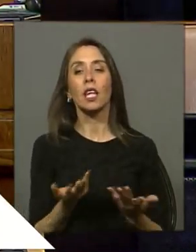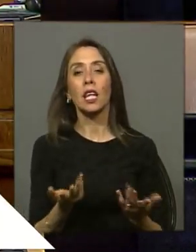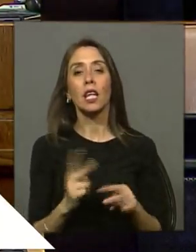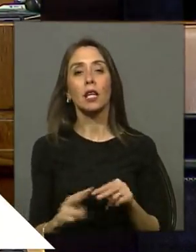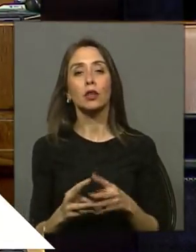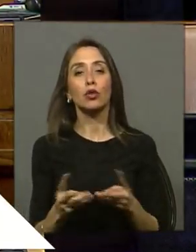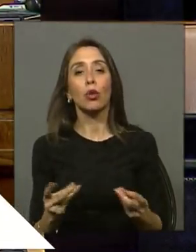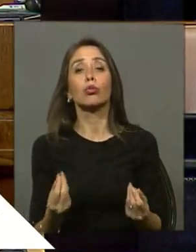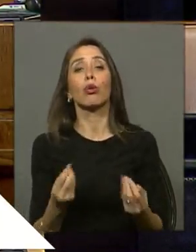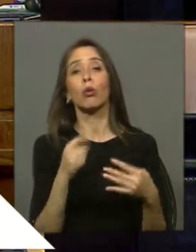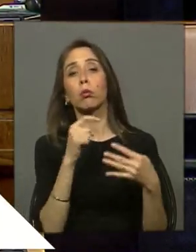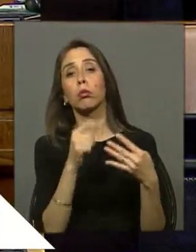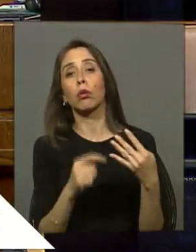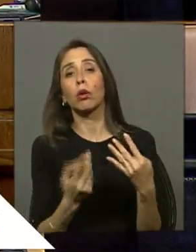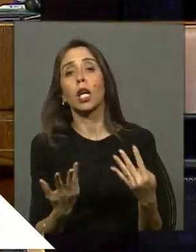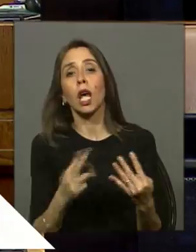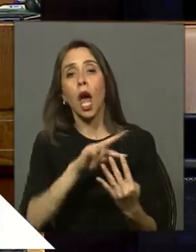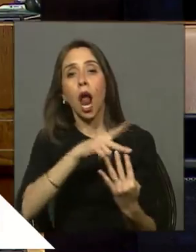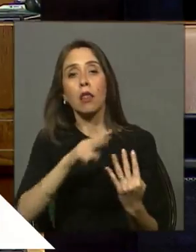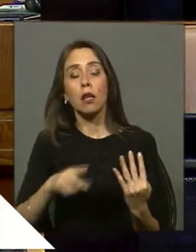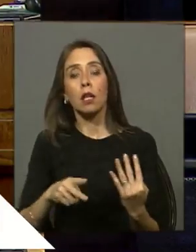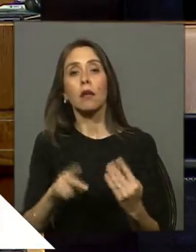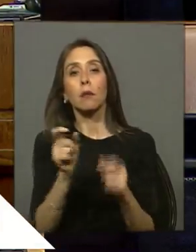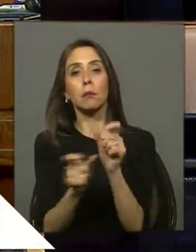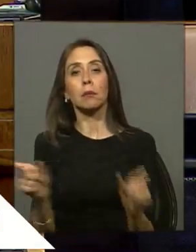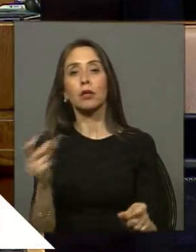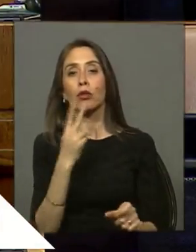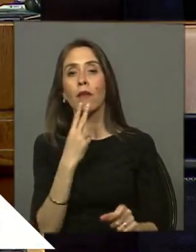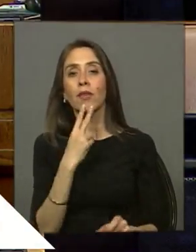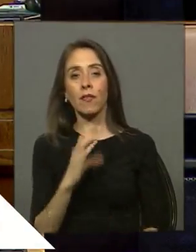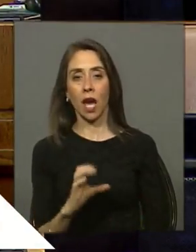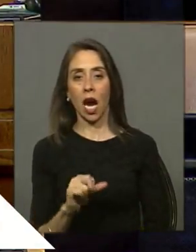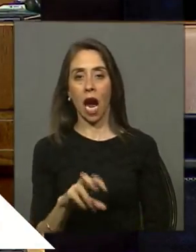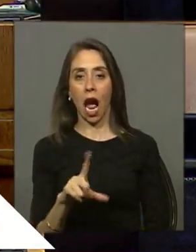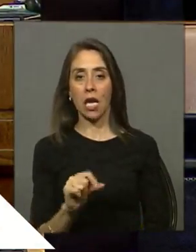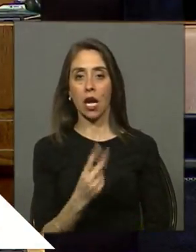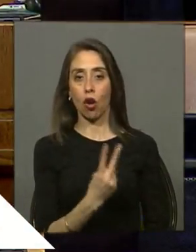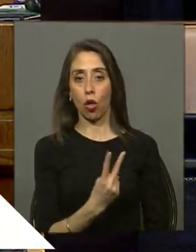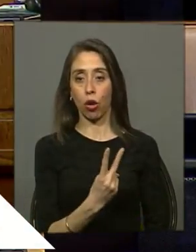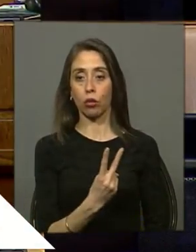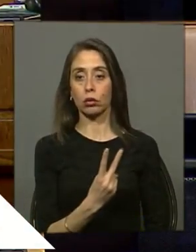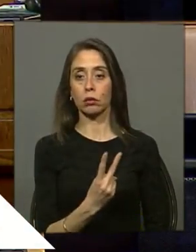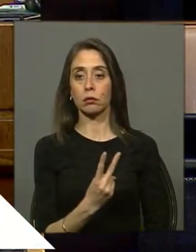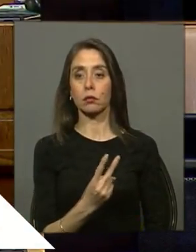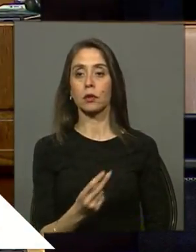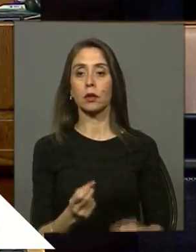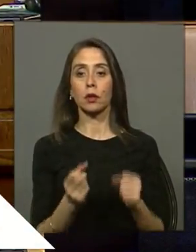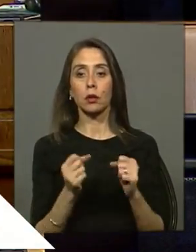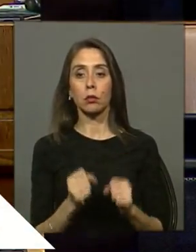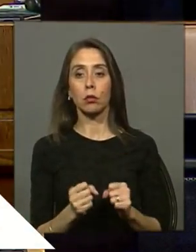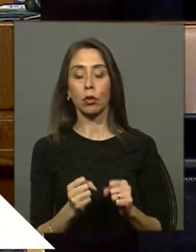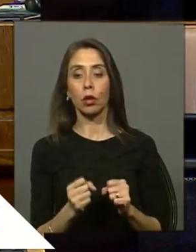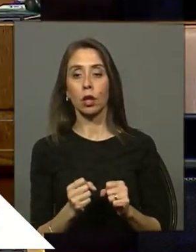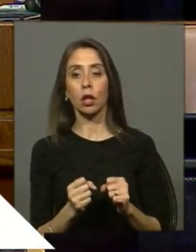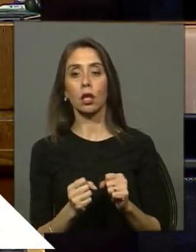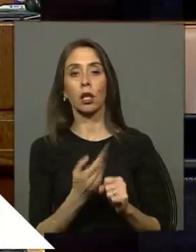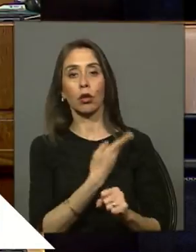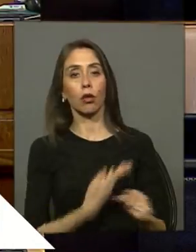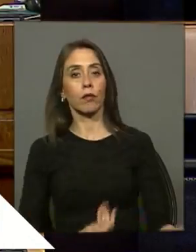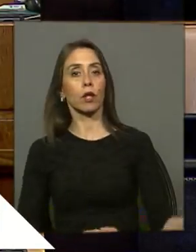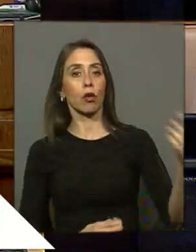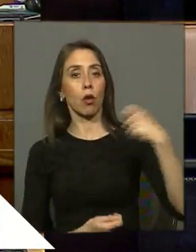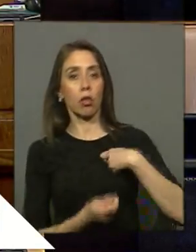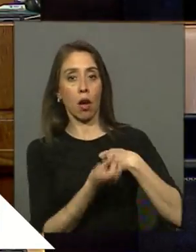solución a los habitantes del canelo 2 tanto en la vida de poder obtener algún subsidio de